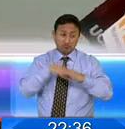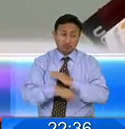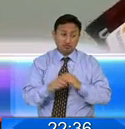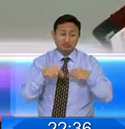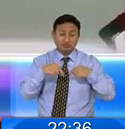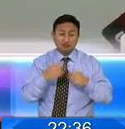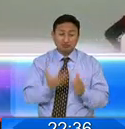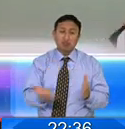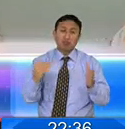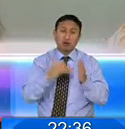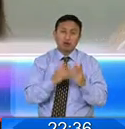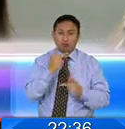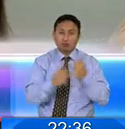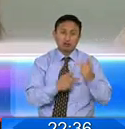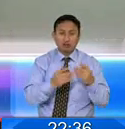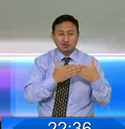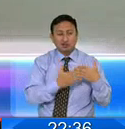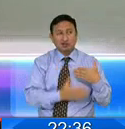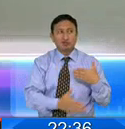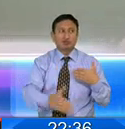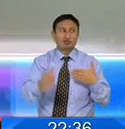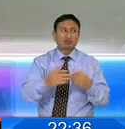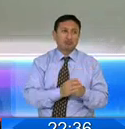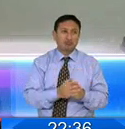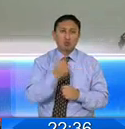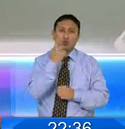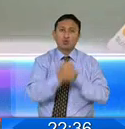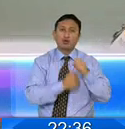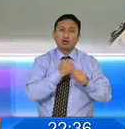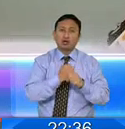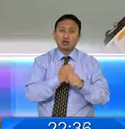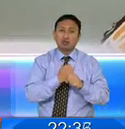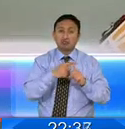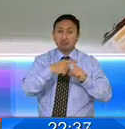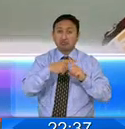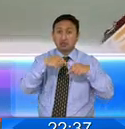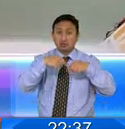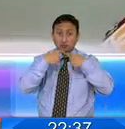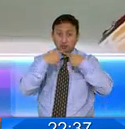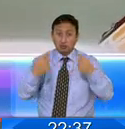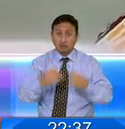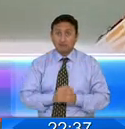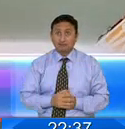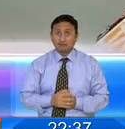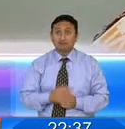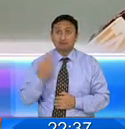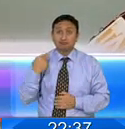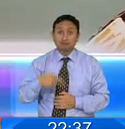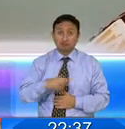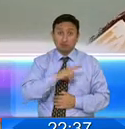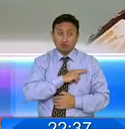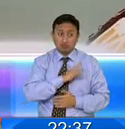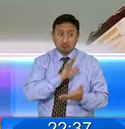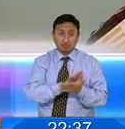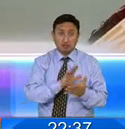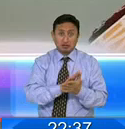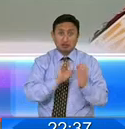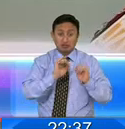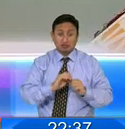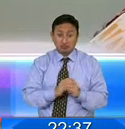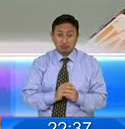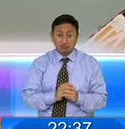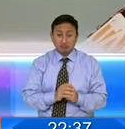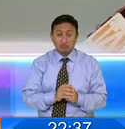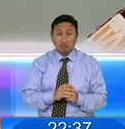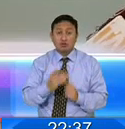es un proceso obviamente largo, de más de un año y medio, y quiero anunciar en exclusiva al país que nosotros tranquilamente alcanzaremos a